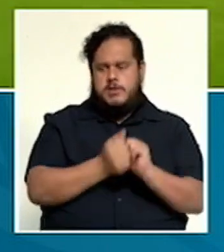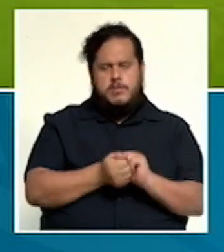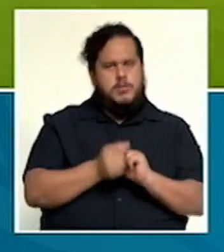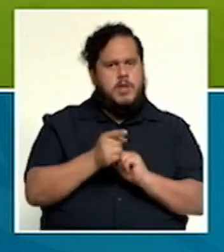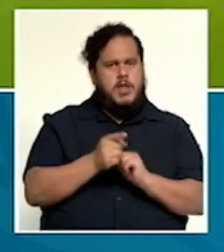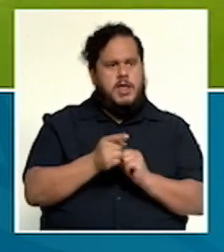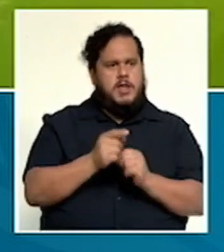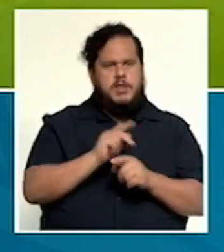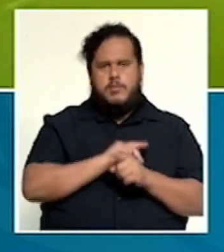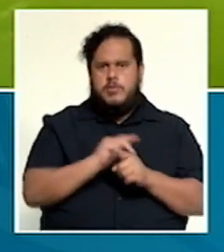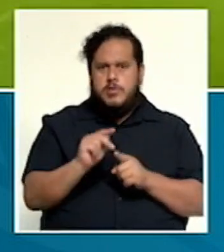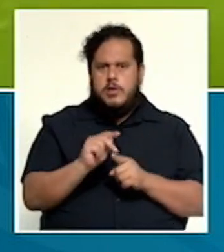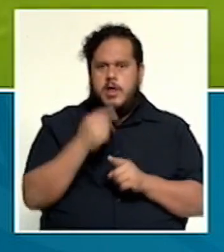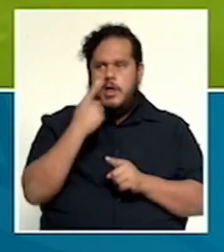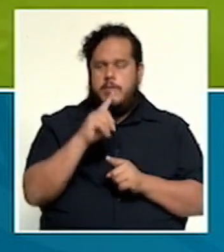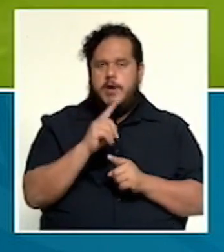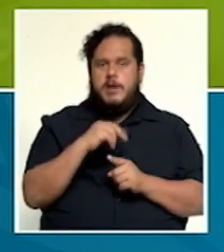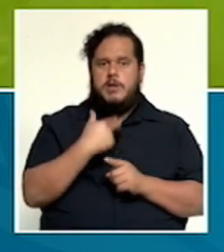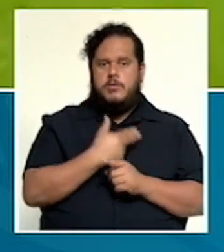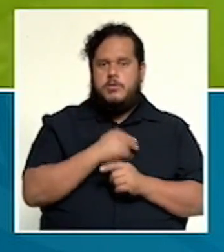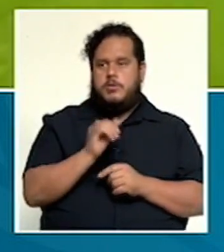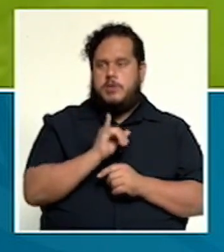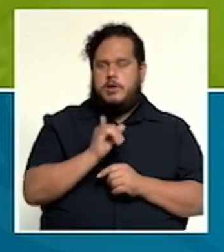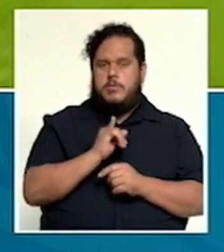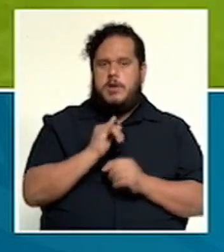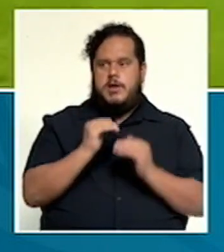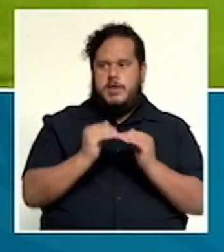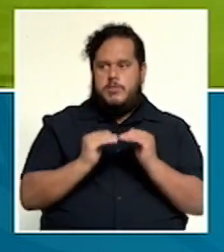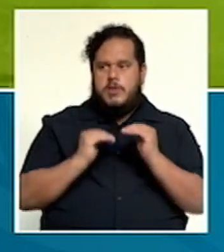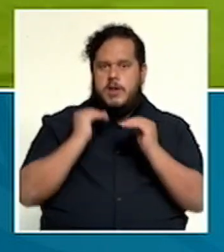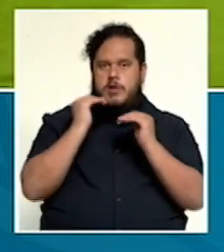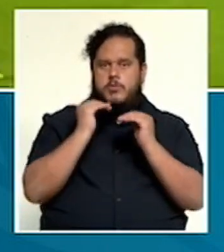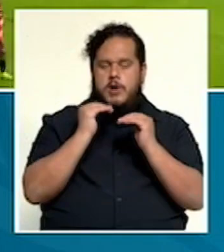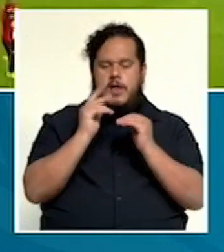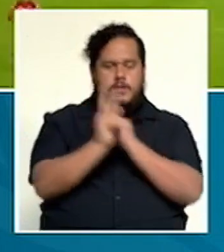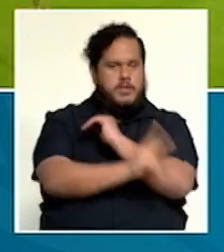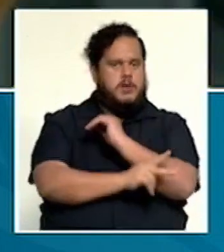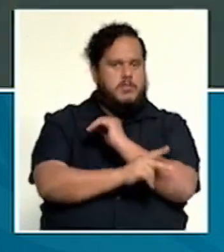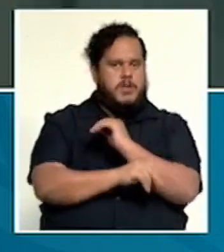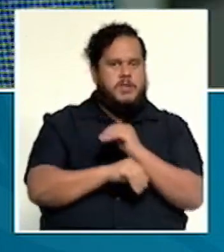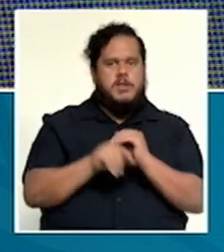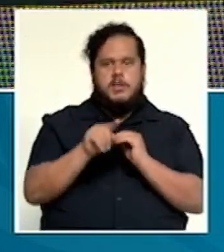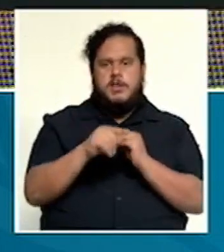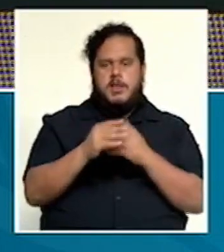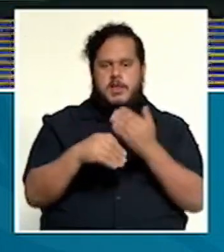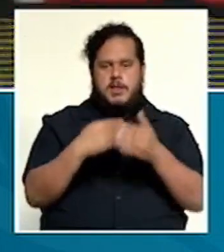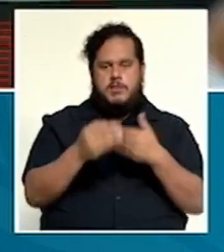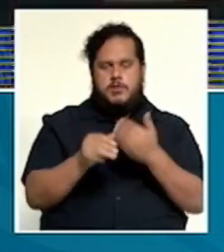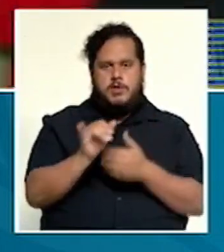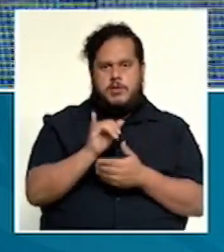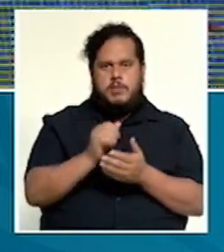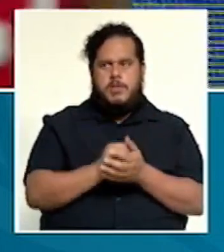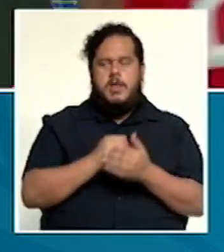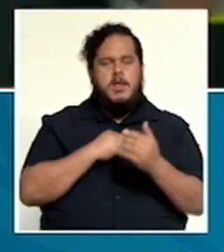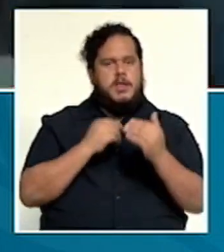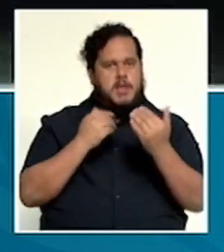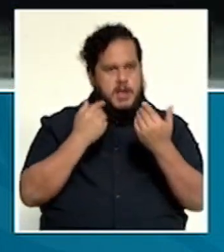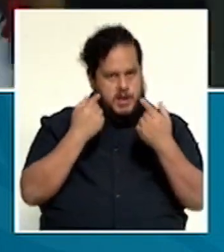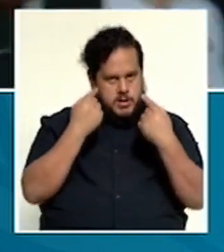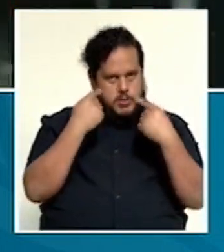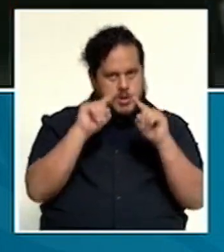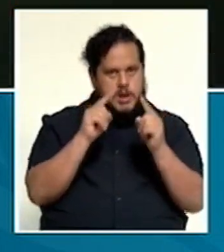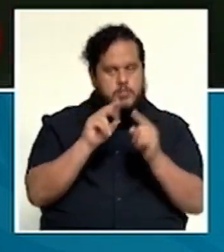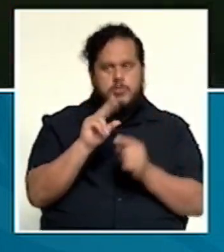esa profesionalización para que estemos también a la altura de los países que están en ese proceso también, que nos alcance no